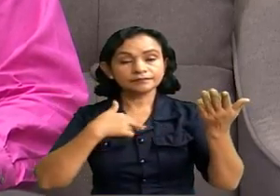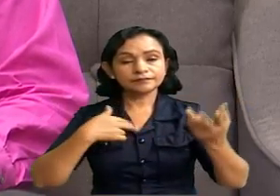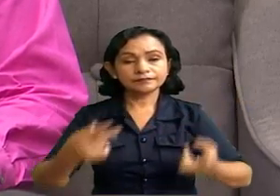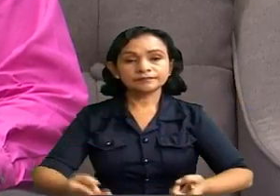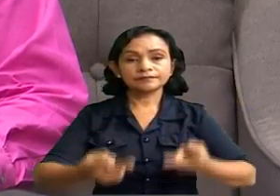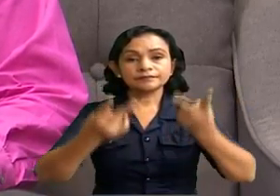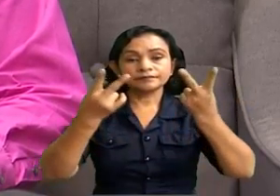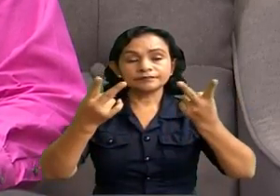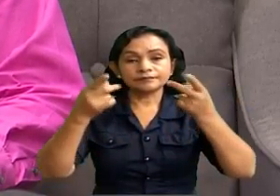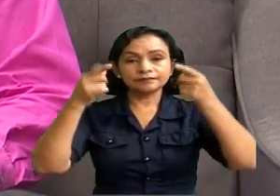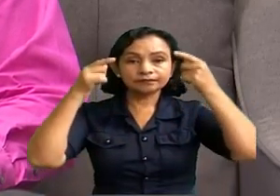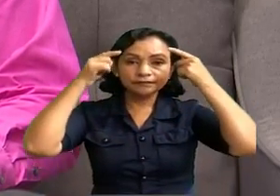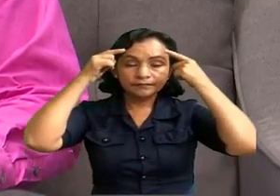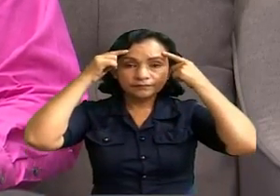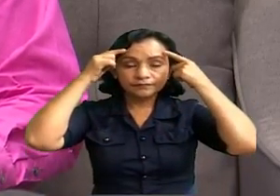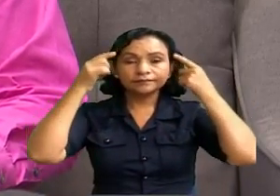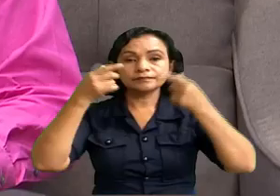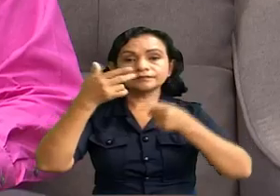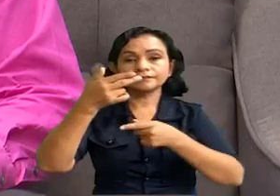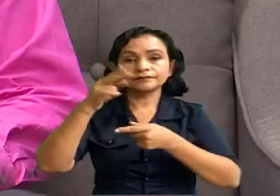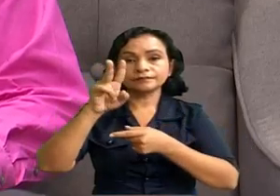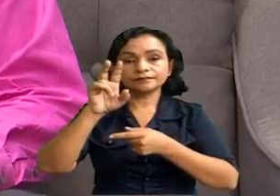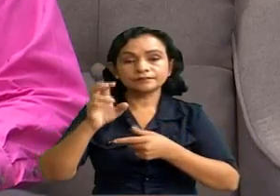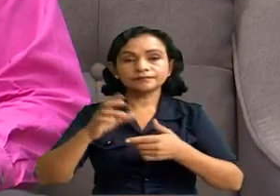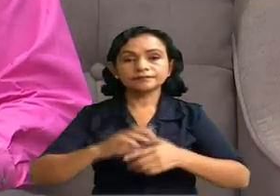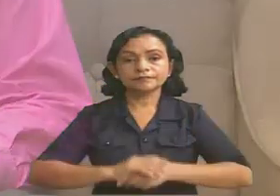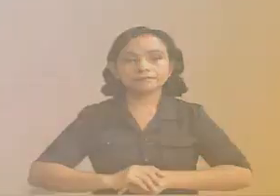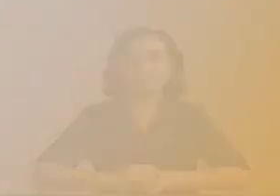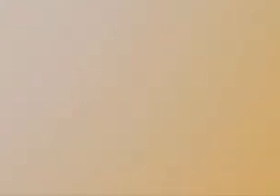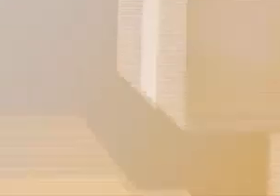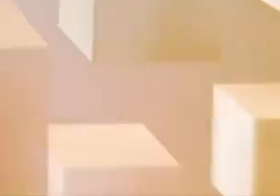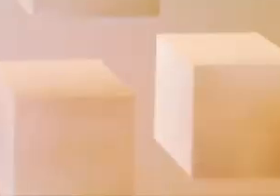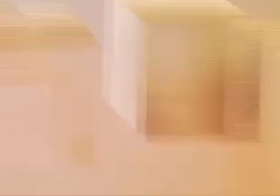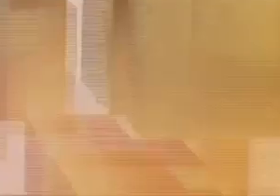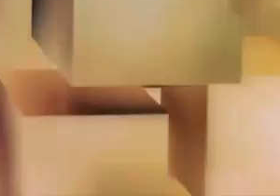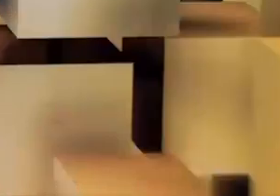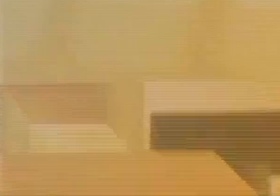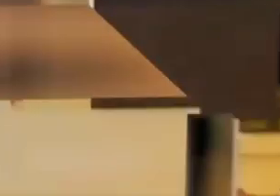del comandante Hugo Rafael Chávez Frías. Ya volvemos.